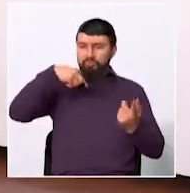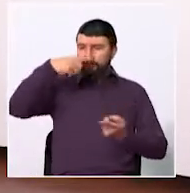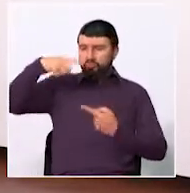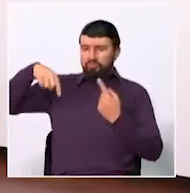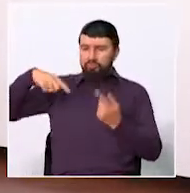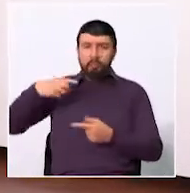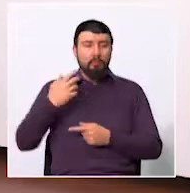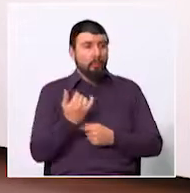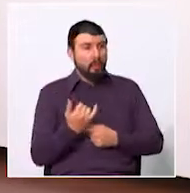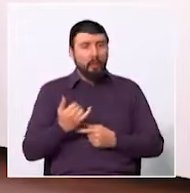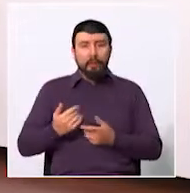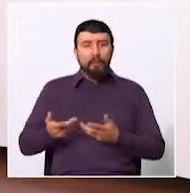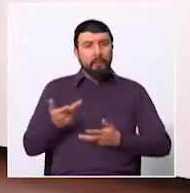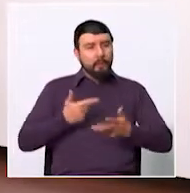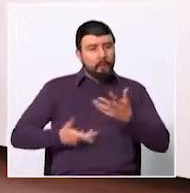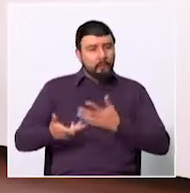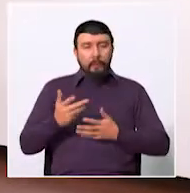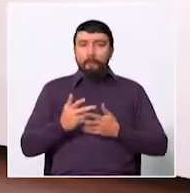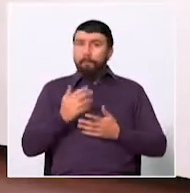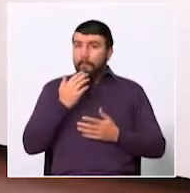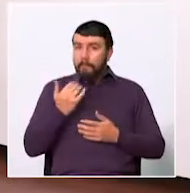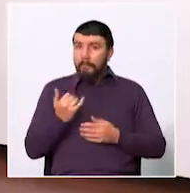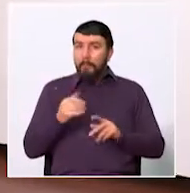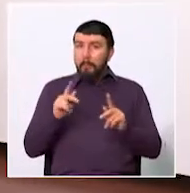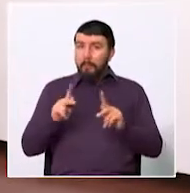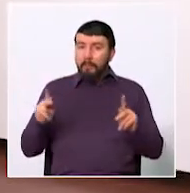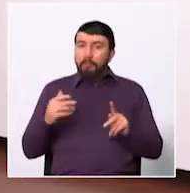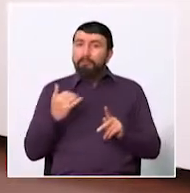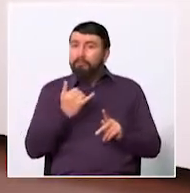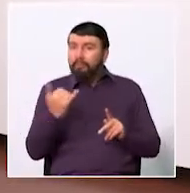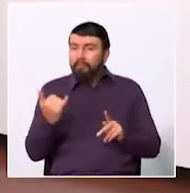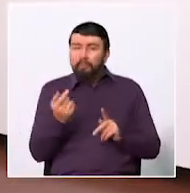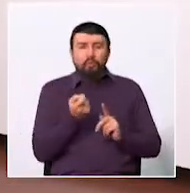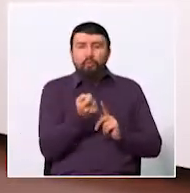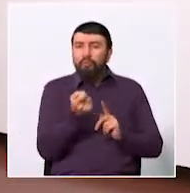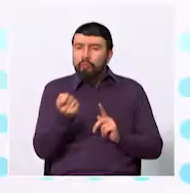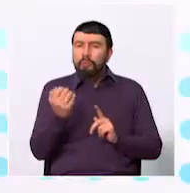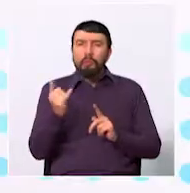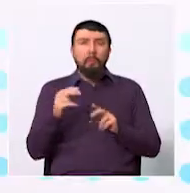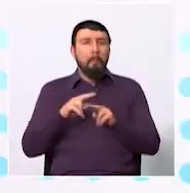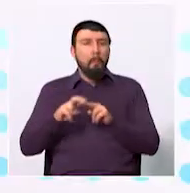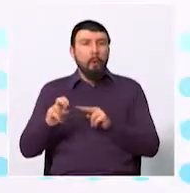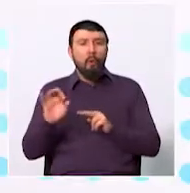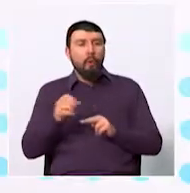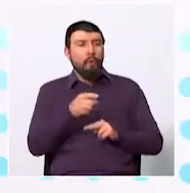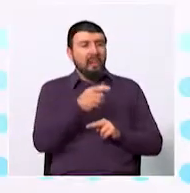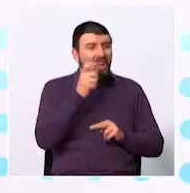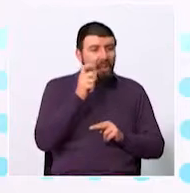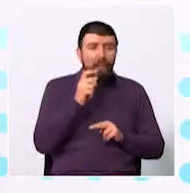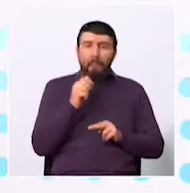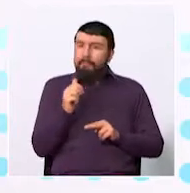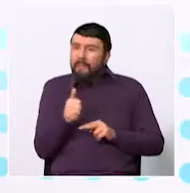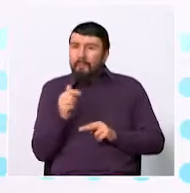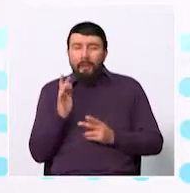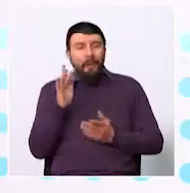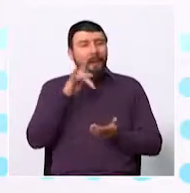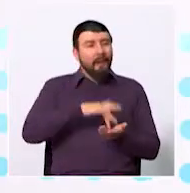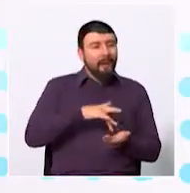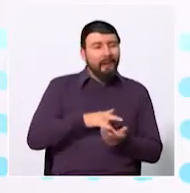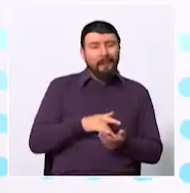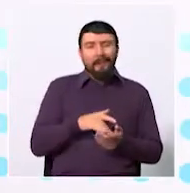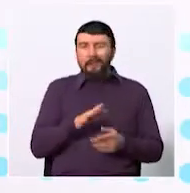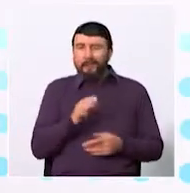puede ser que la gente de nuestro entorno más cercano de manizales de caldas pues no se le haga